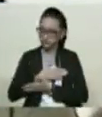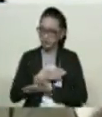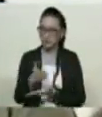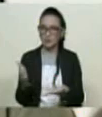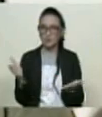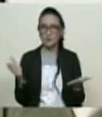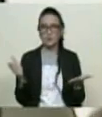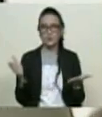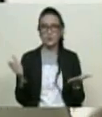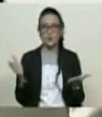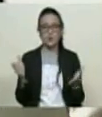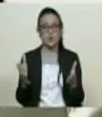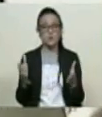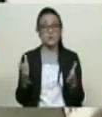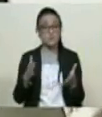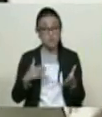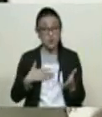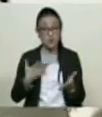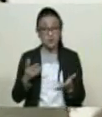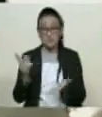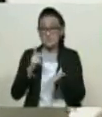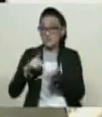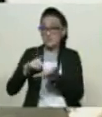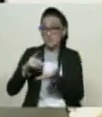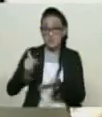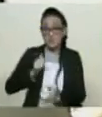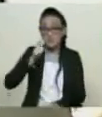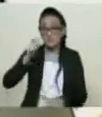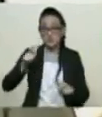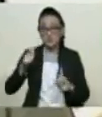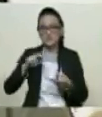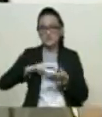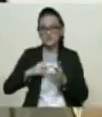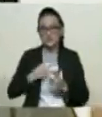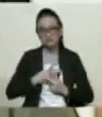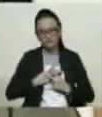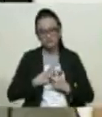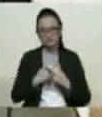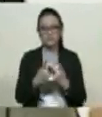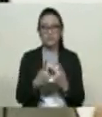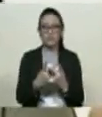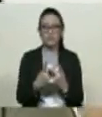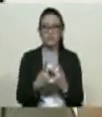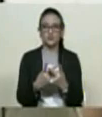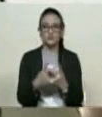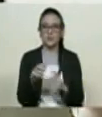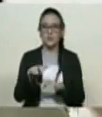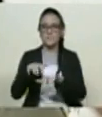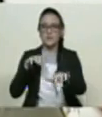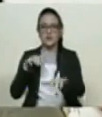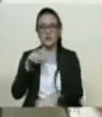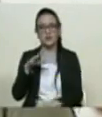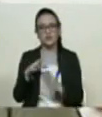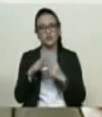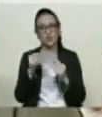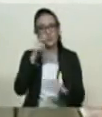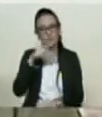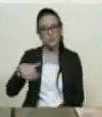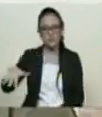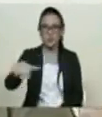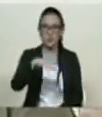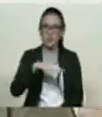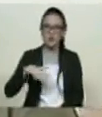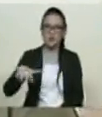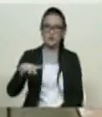amplía la participación y demuestra la voluntad mayoritaria del pueblo venezolano a través de